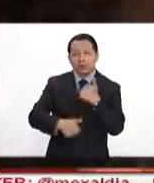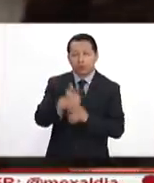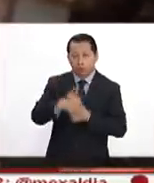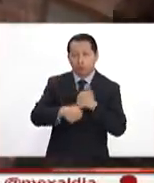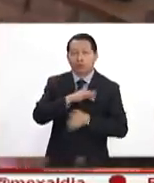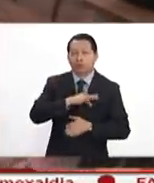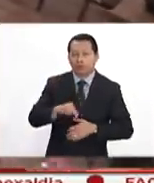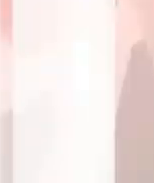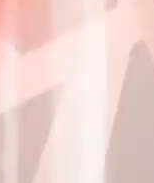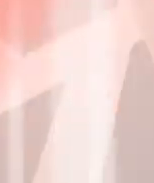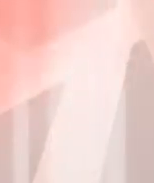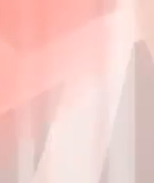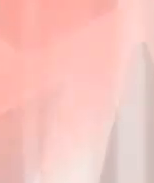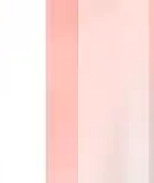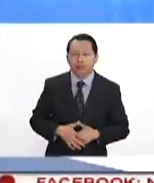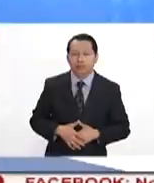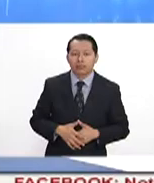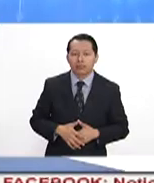concurso.